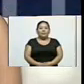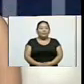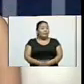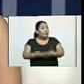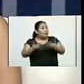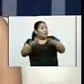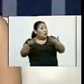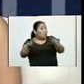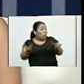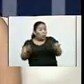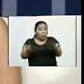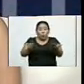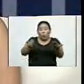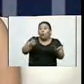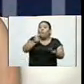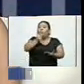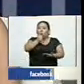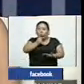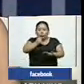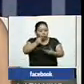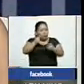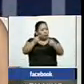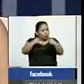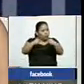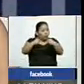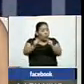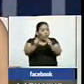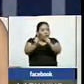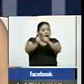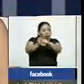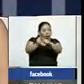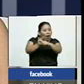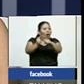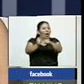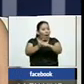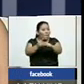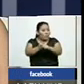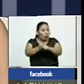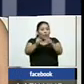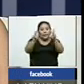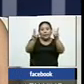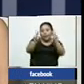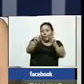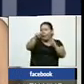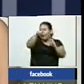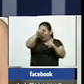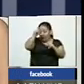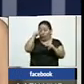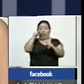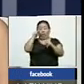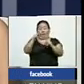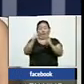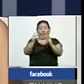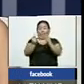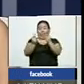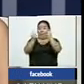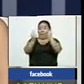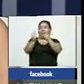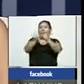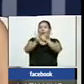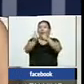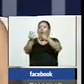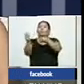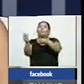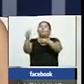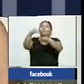Sin duda, alguna estamos viviendo en épocas de cambio y en el campo laboral también se notan estas expresiones. La integración